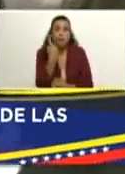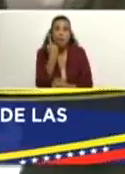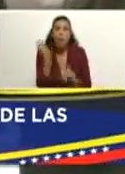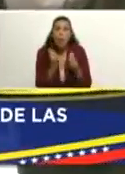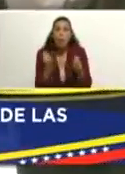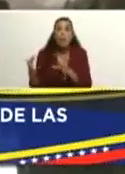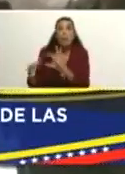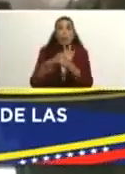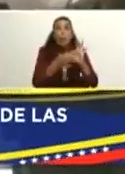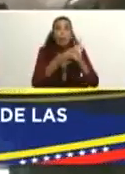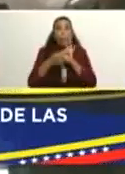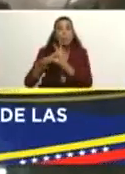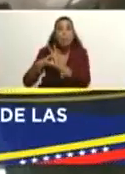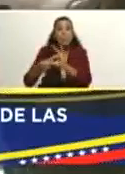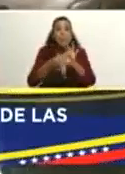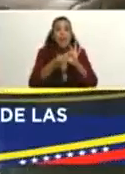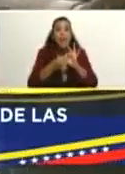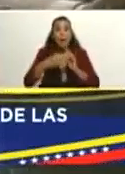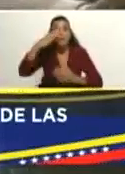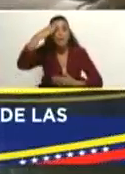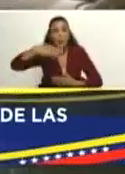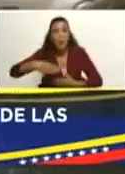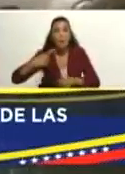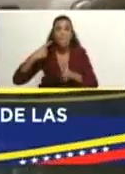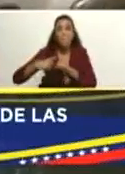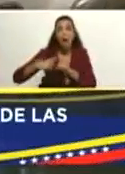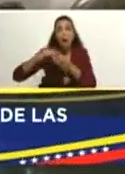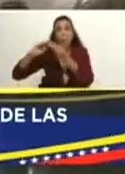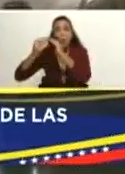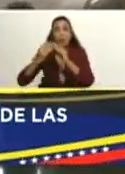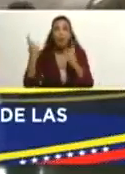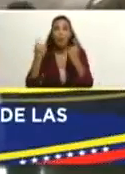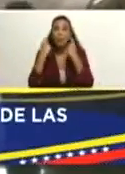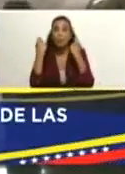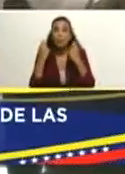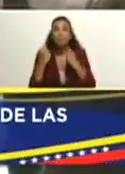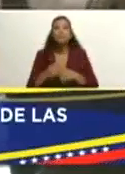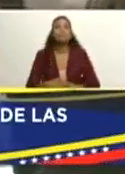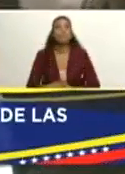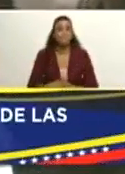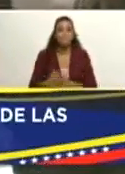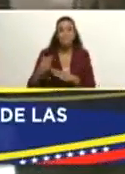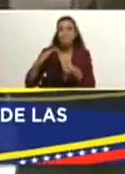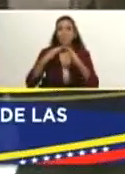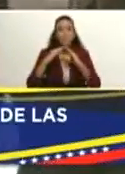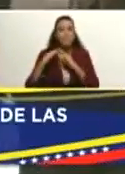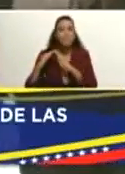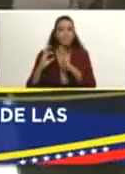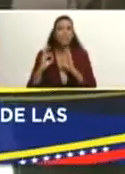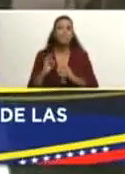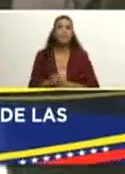es unir toda nuestra fuerza, unir el poder popular, el poder militar.